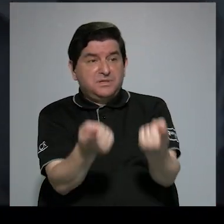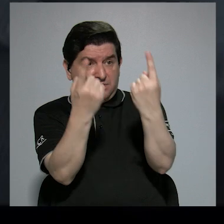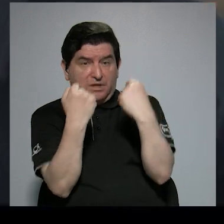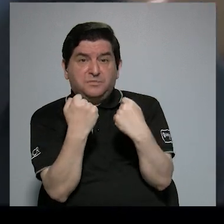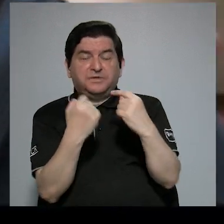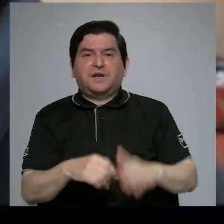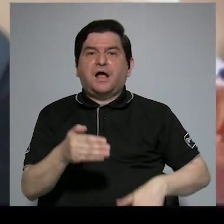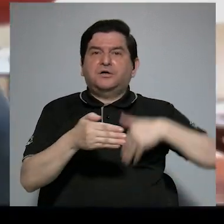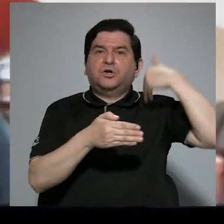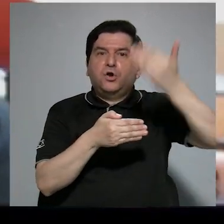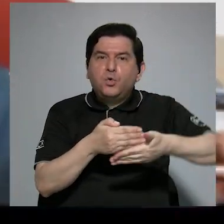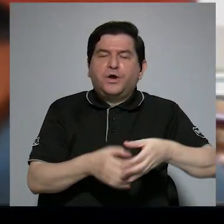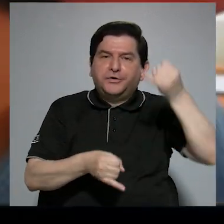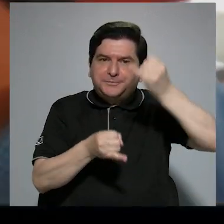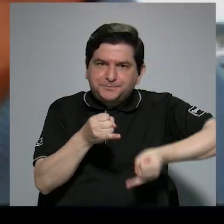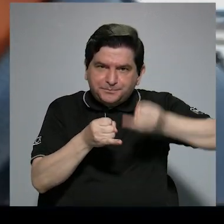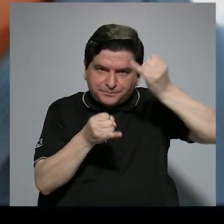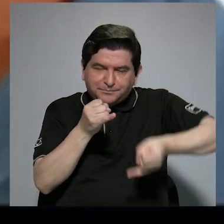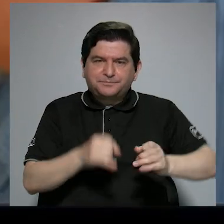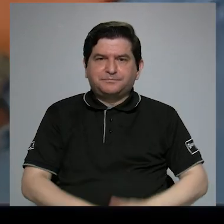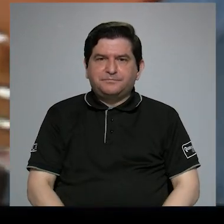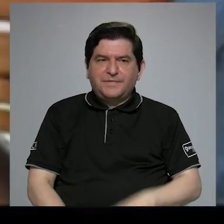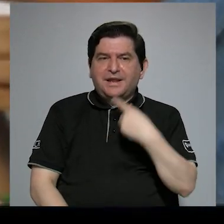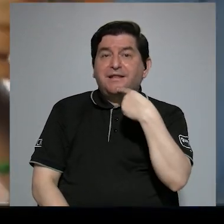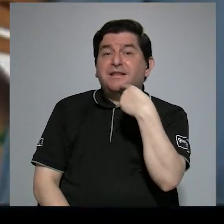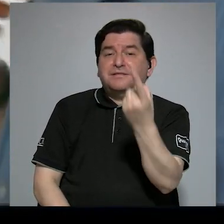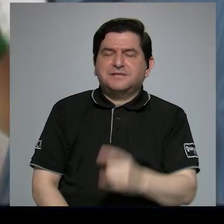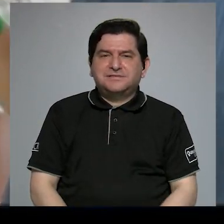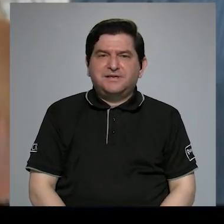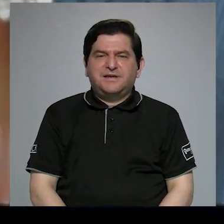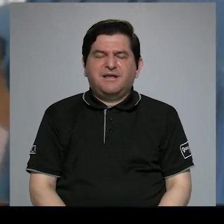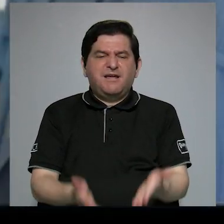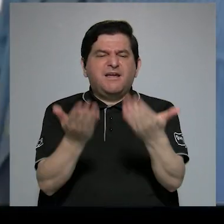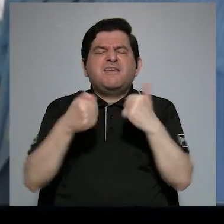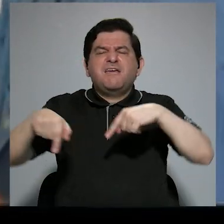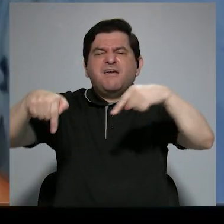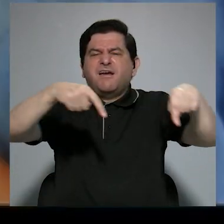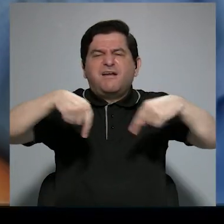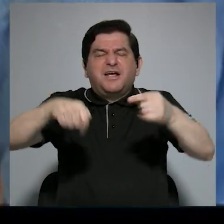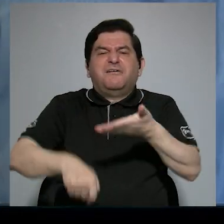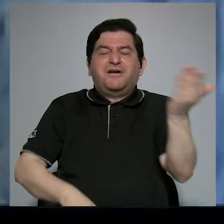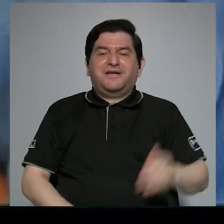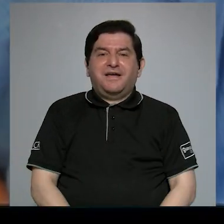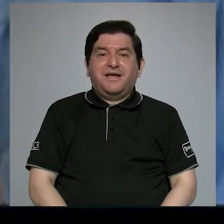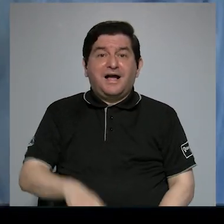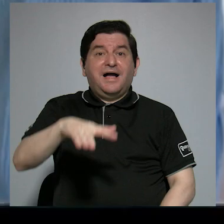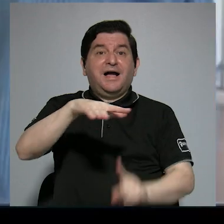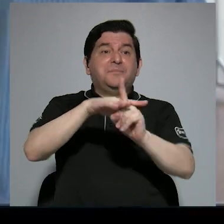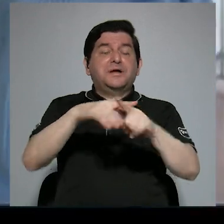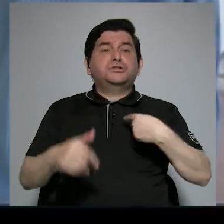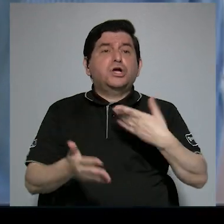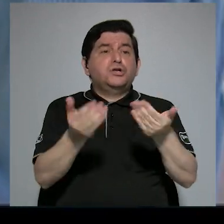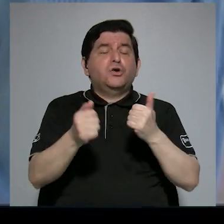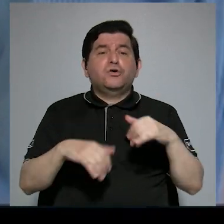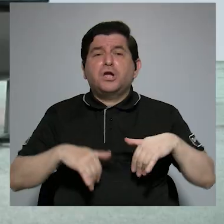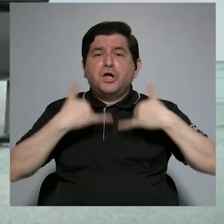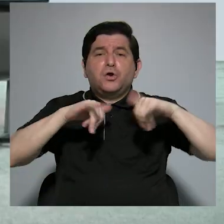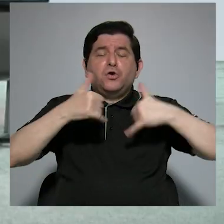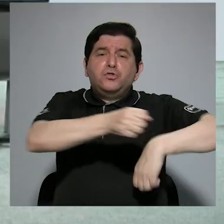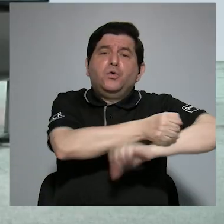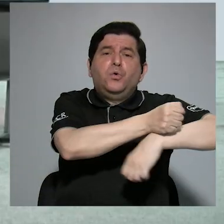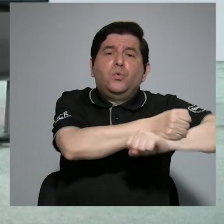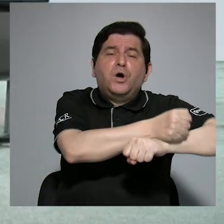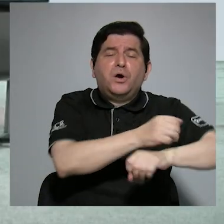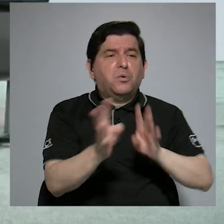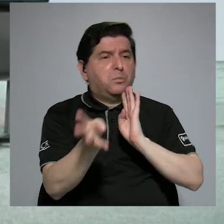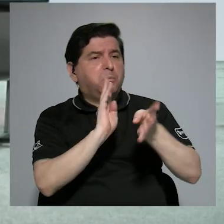que vienen, y luego ya al final les decimos como qué desean grabar. Entonces salen los emergentes, yo quiero hablar del partido de fútbol, yo